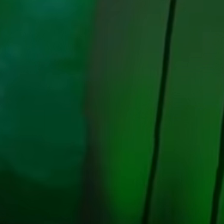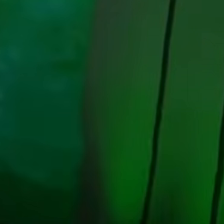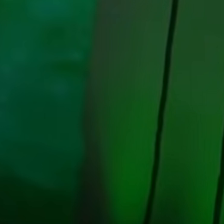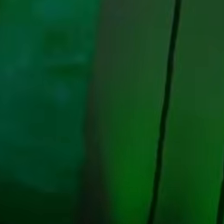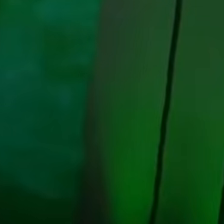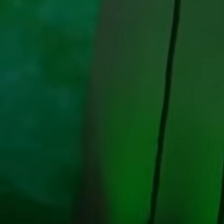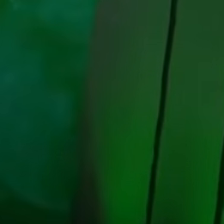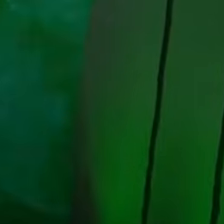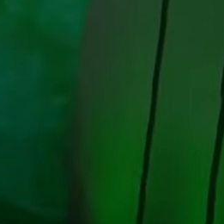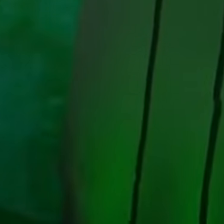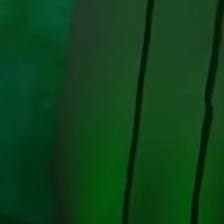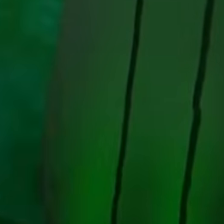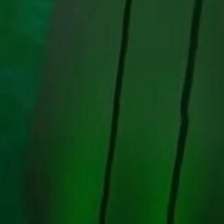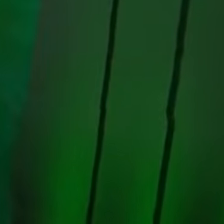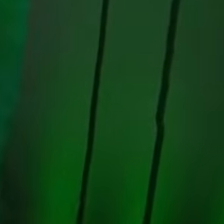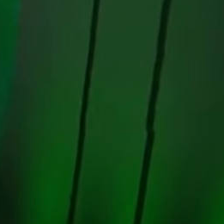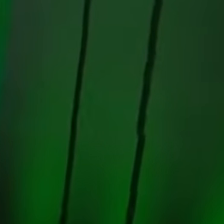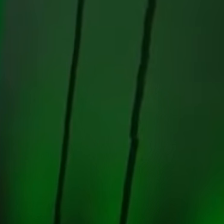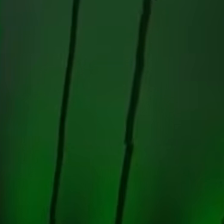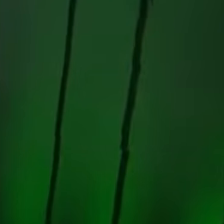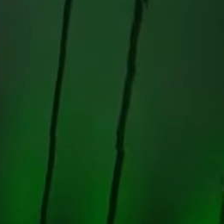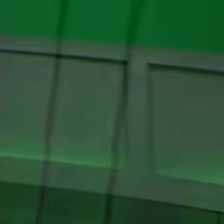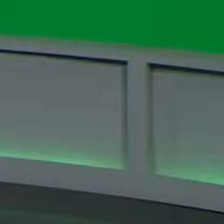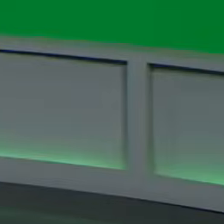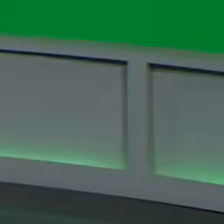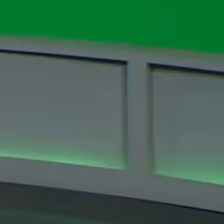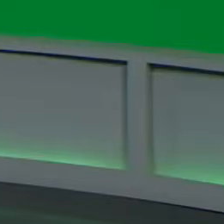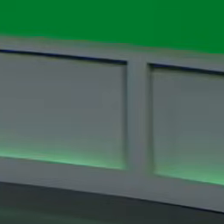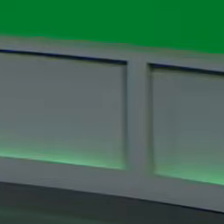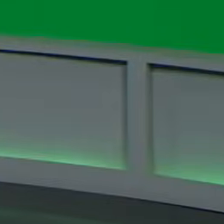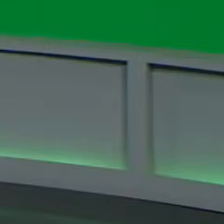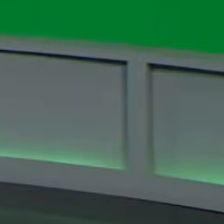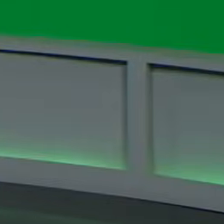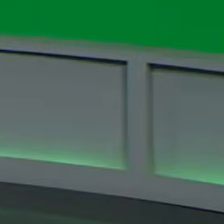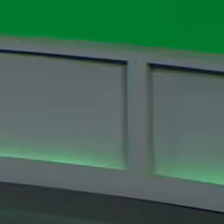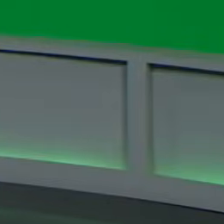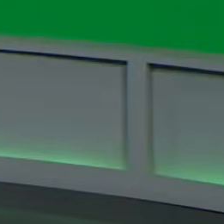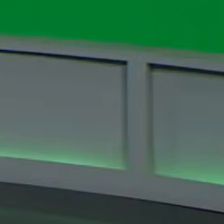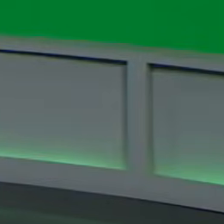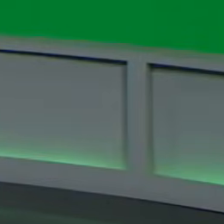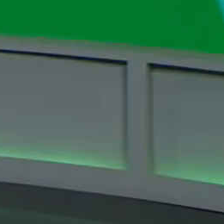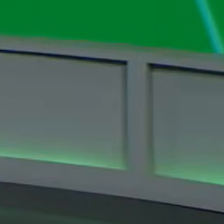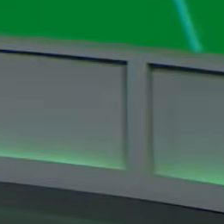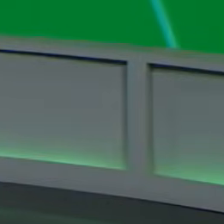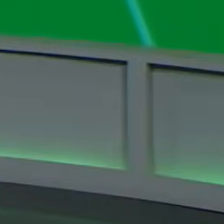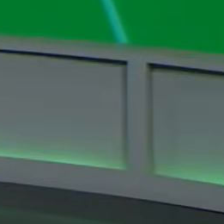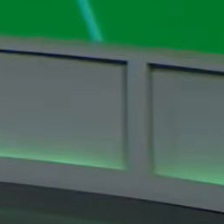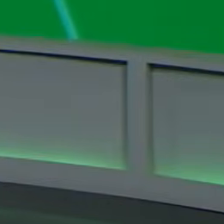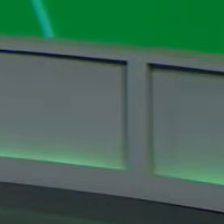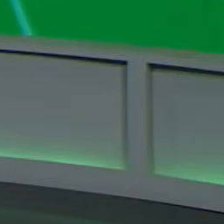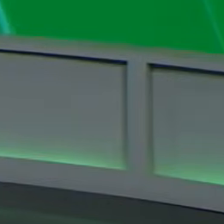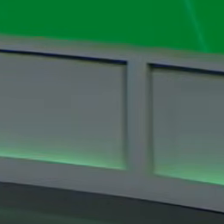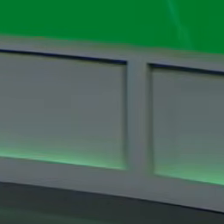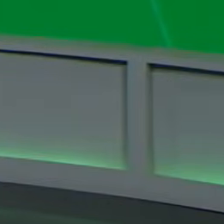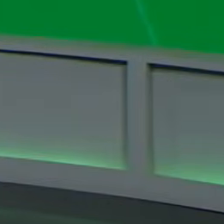segundo bloque de MB de noticias continuamos con la información desde Montevideo con 23 gr a esta hora Ignacio pardo que es un especialista en estudios